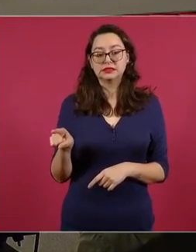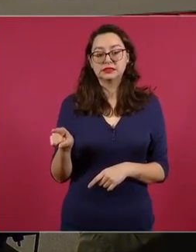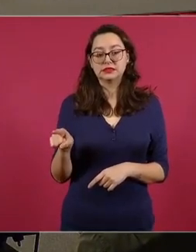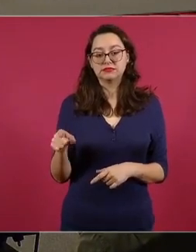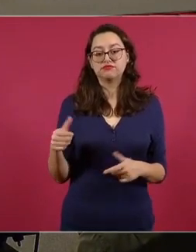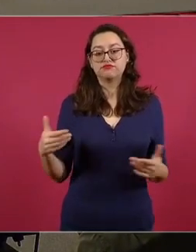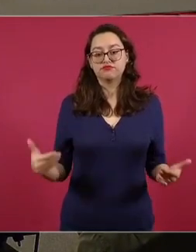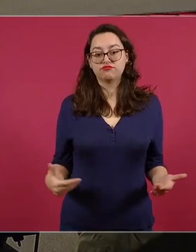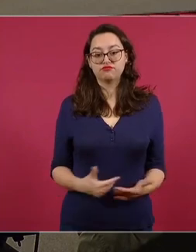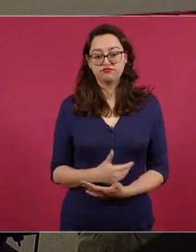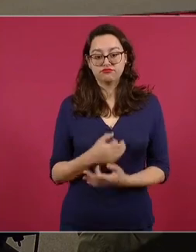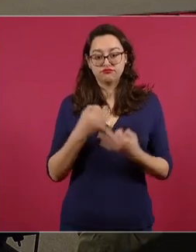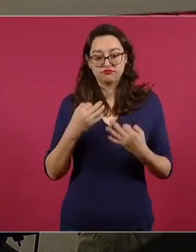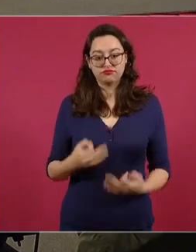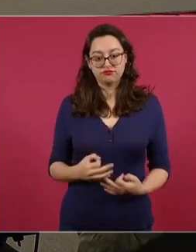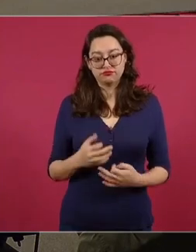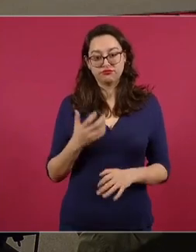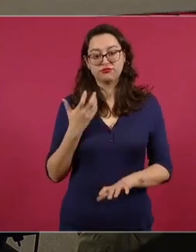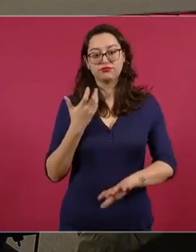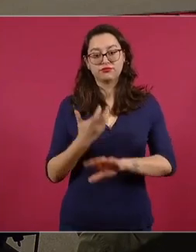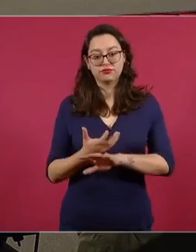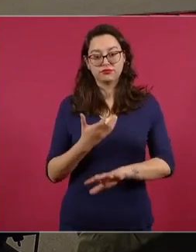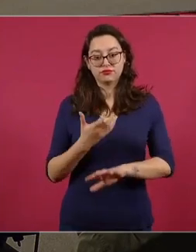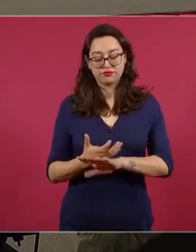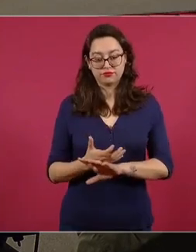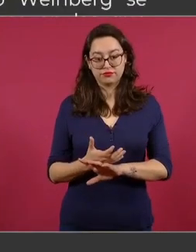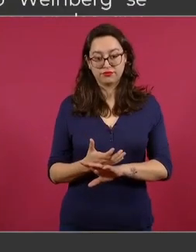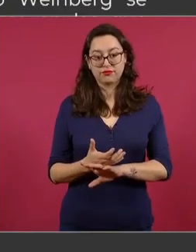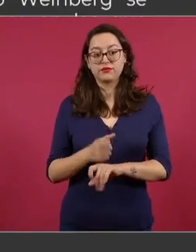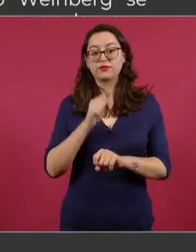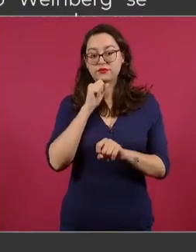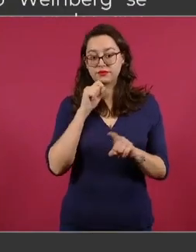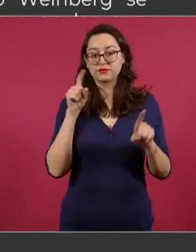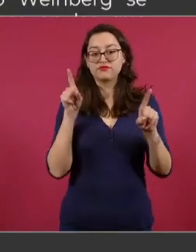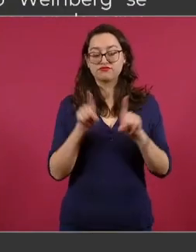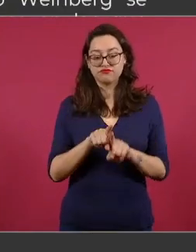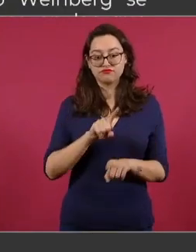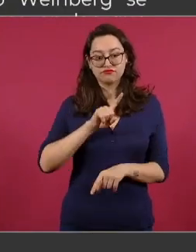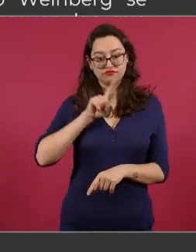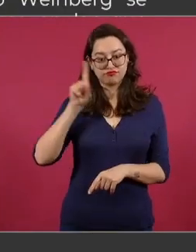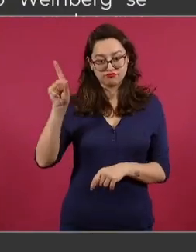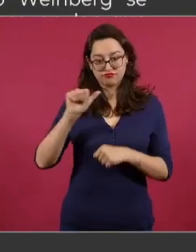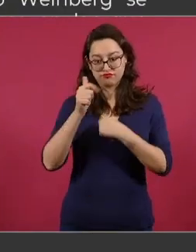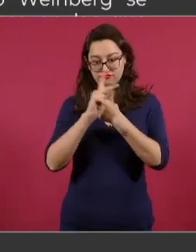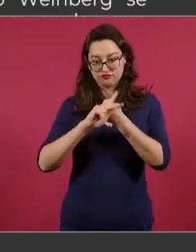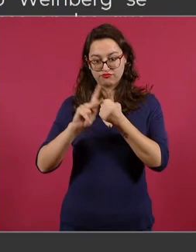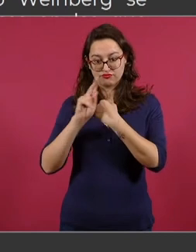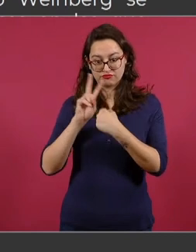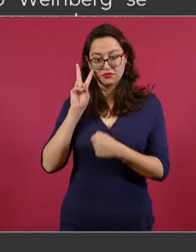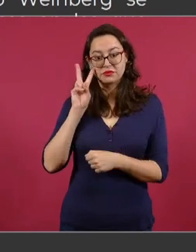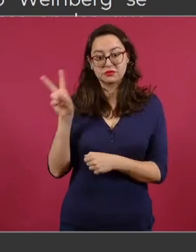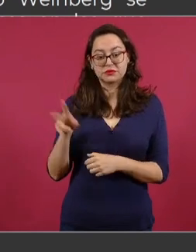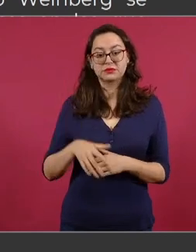de los Estados Unidos, ciudadano de Israel, ciudadano de México.